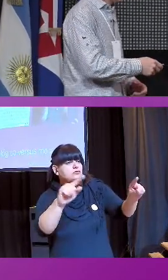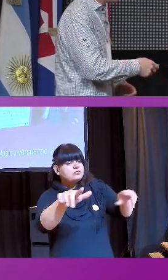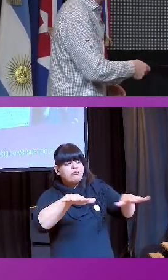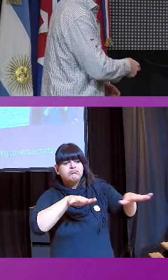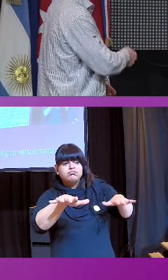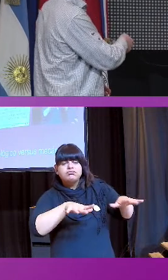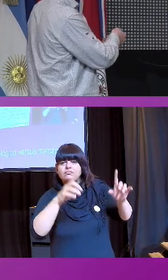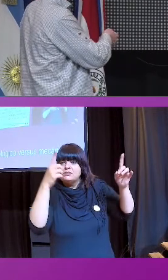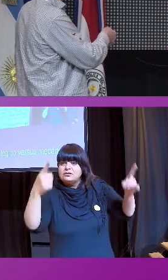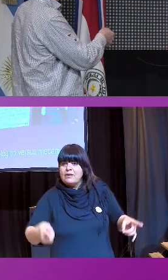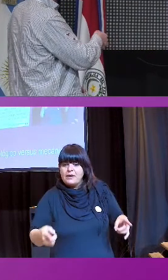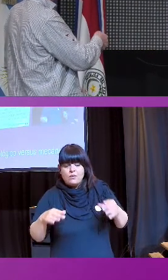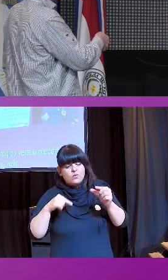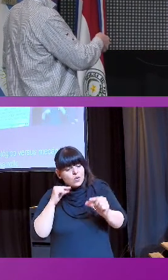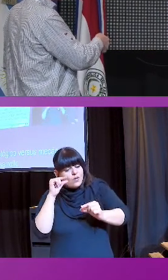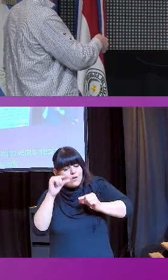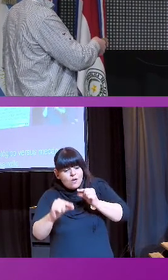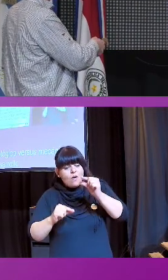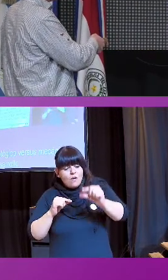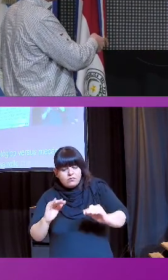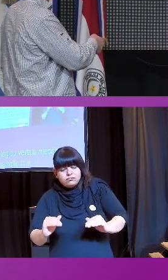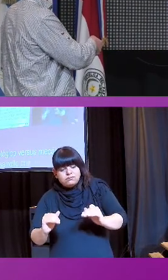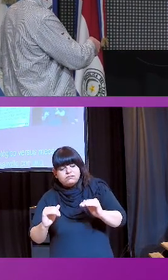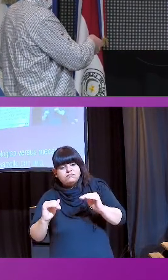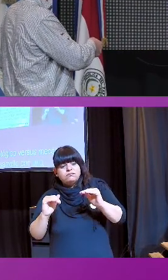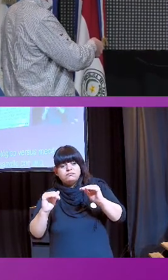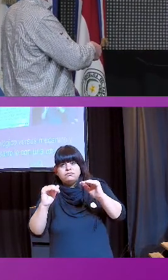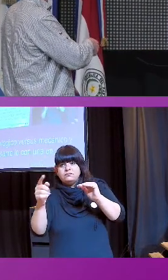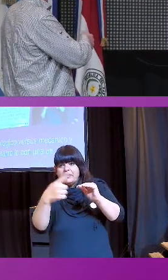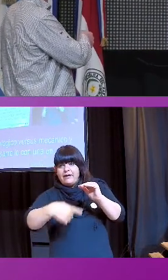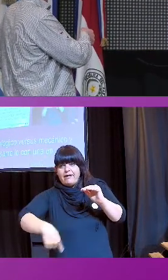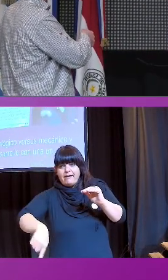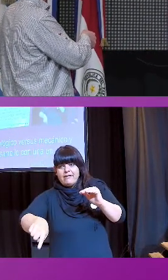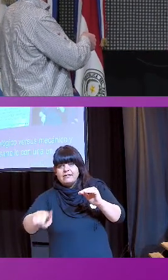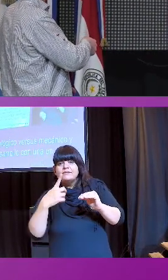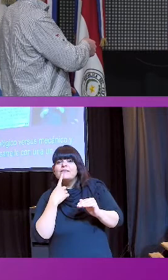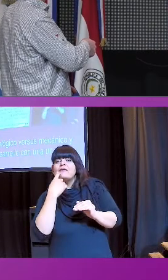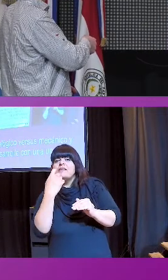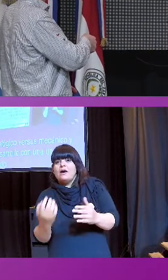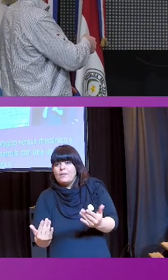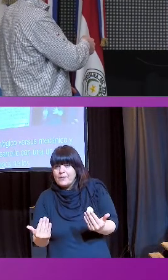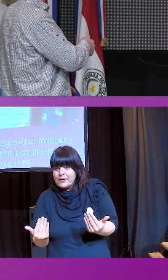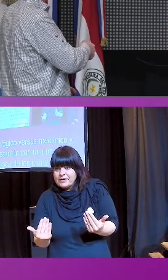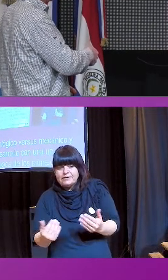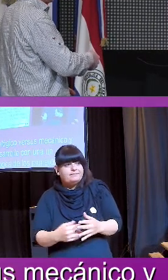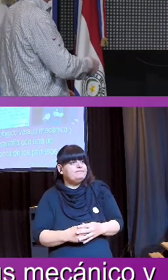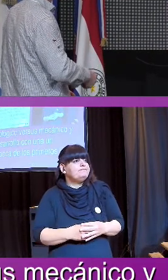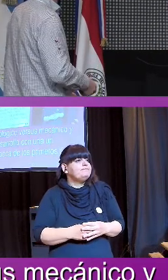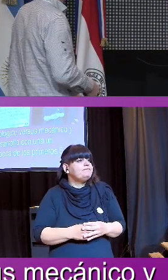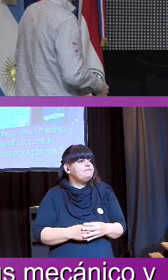también va creciendo en el desarrollo con un desarrollo muy marcado en esta época de los primeros 6 meses.